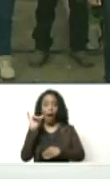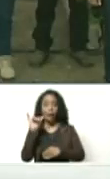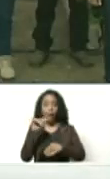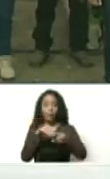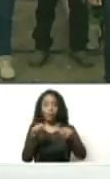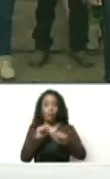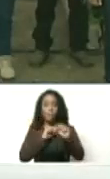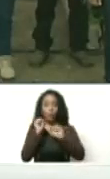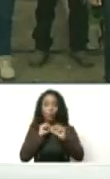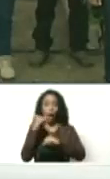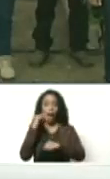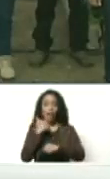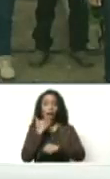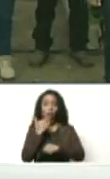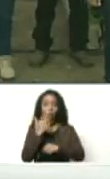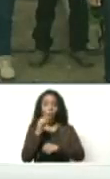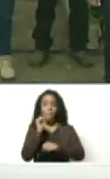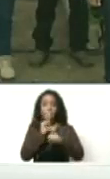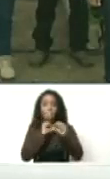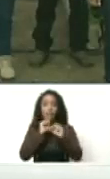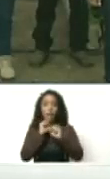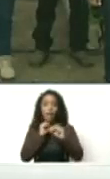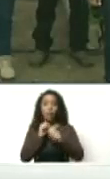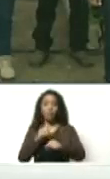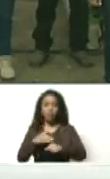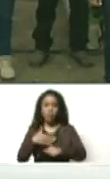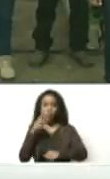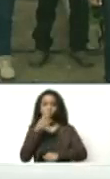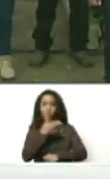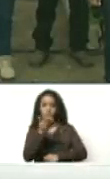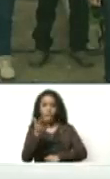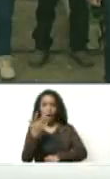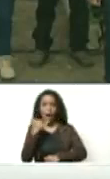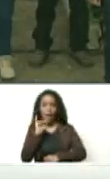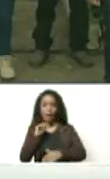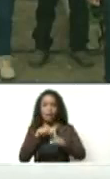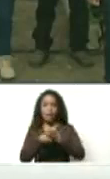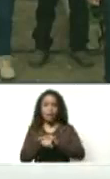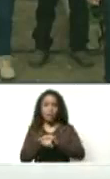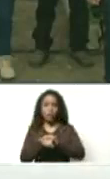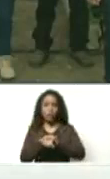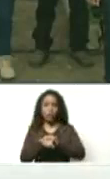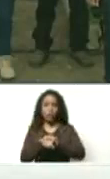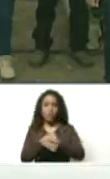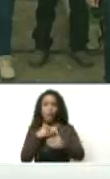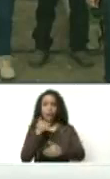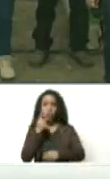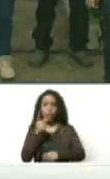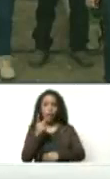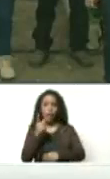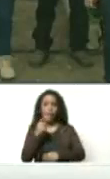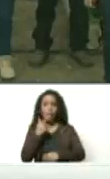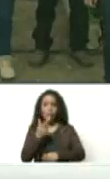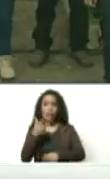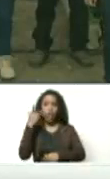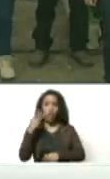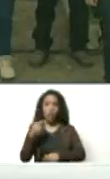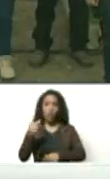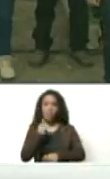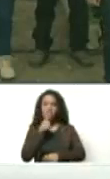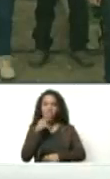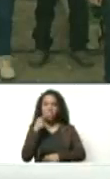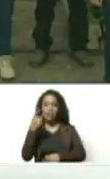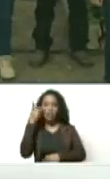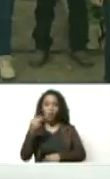las maquinarias. ¿Hay algunas maquinarias que pudieran ustedes tener acceso y alguien se las está negando? ¿Quién se las